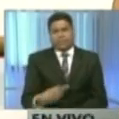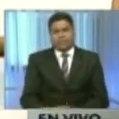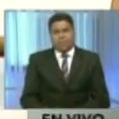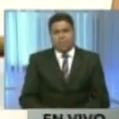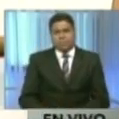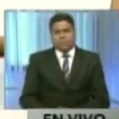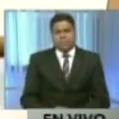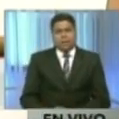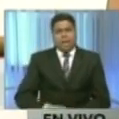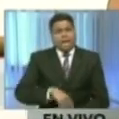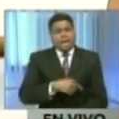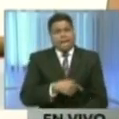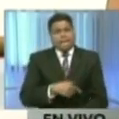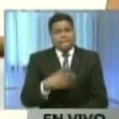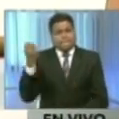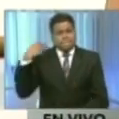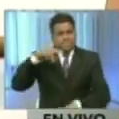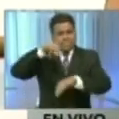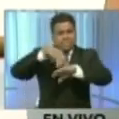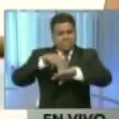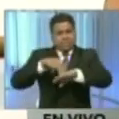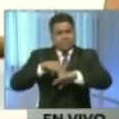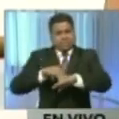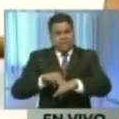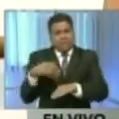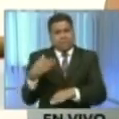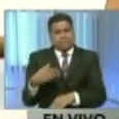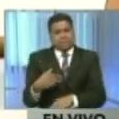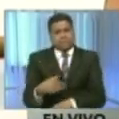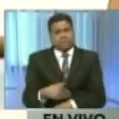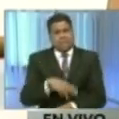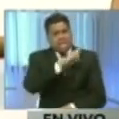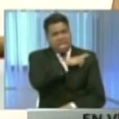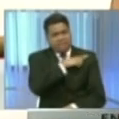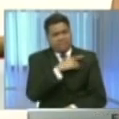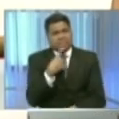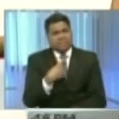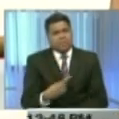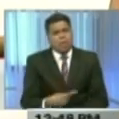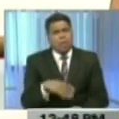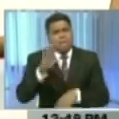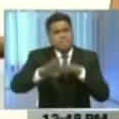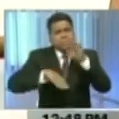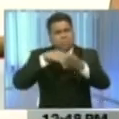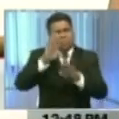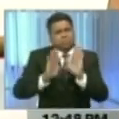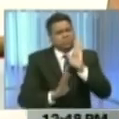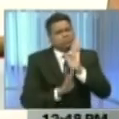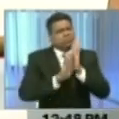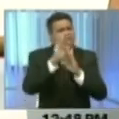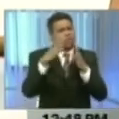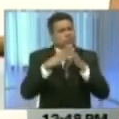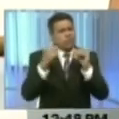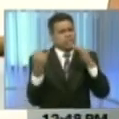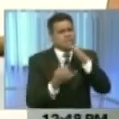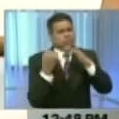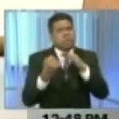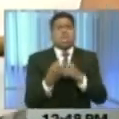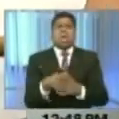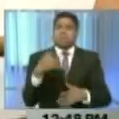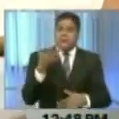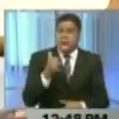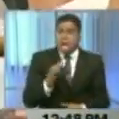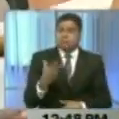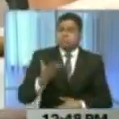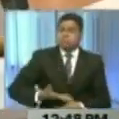Asamblea Nacional, le dice que existe un deterioro progresivo de la institucionalidad que encuentra un hito